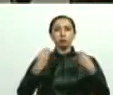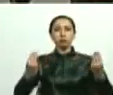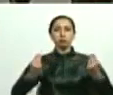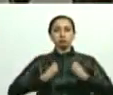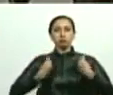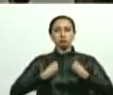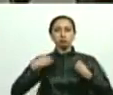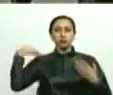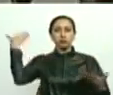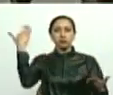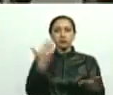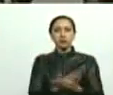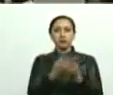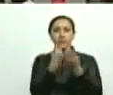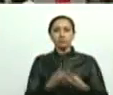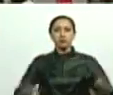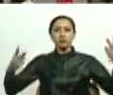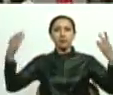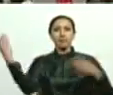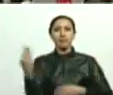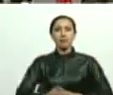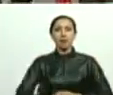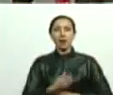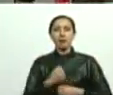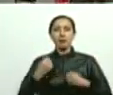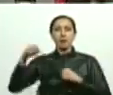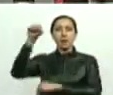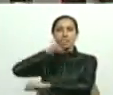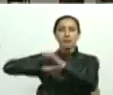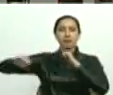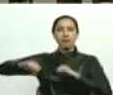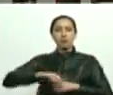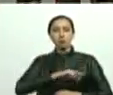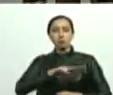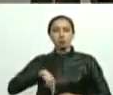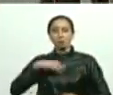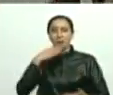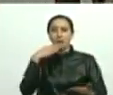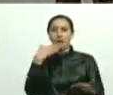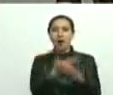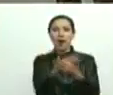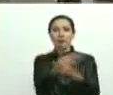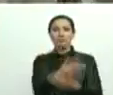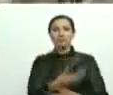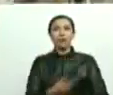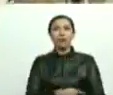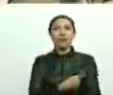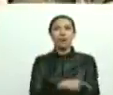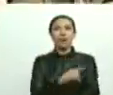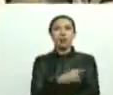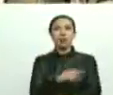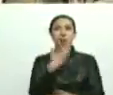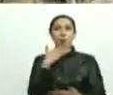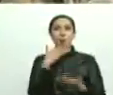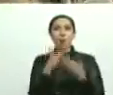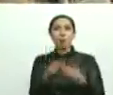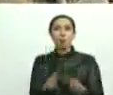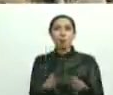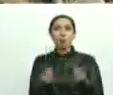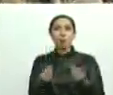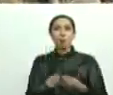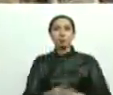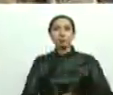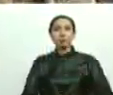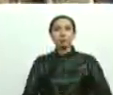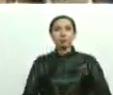la victoria siempre! ¡Viva! Gracias, hermanos. Gracias, gracias.